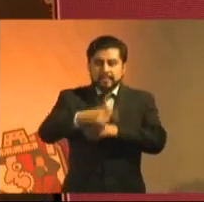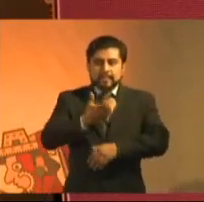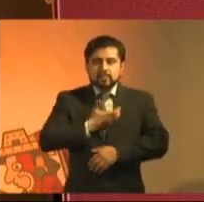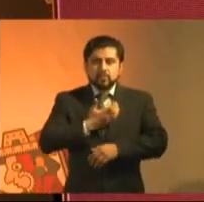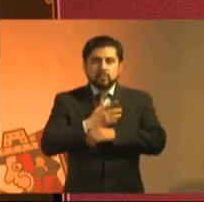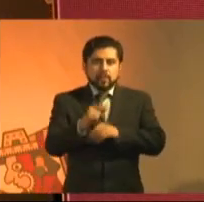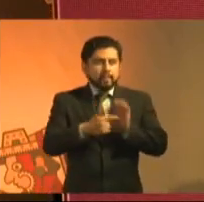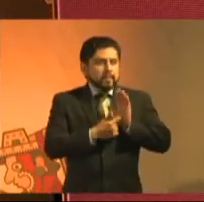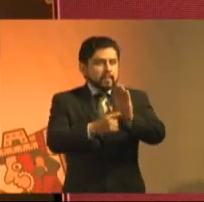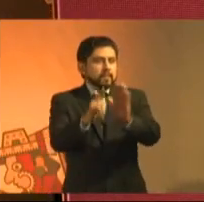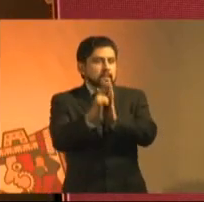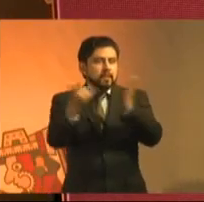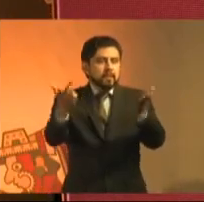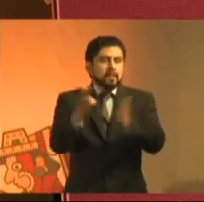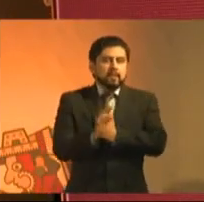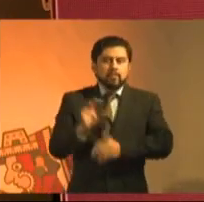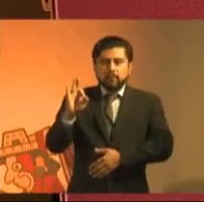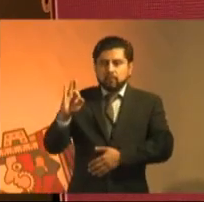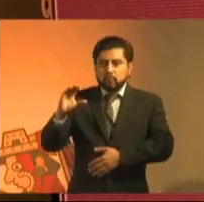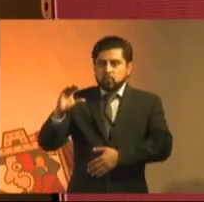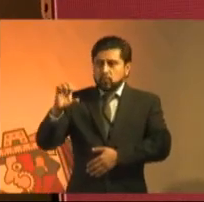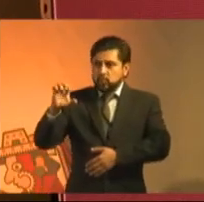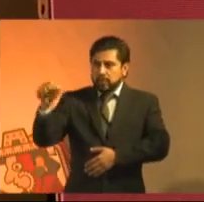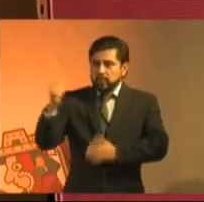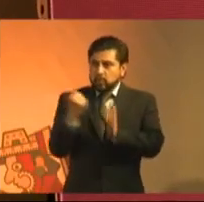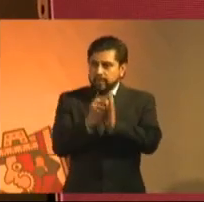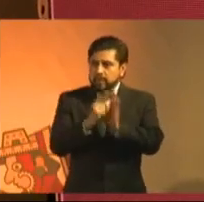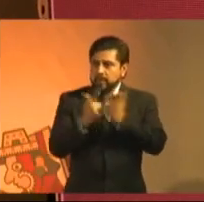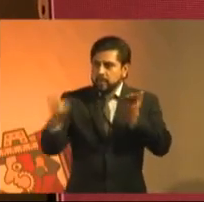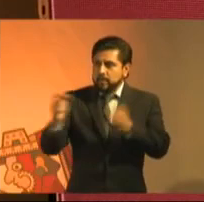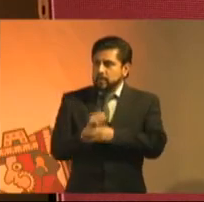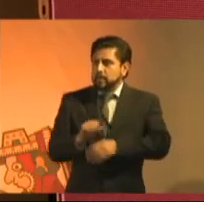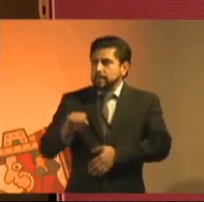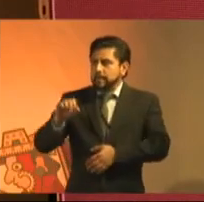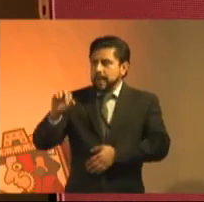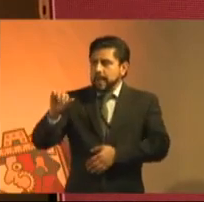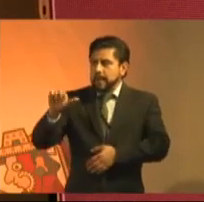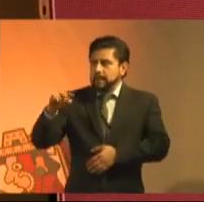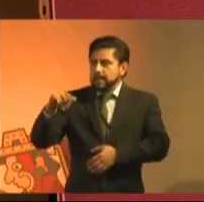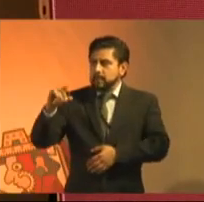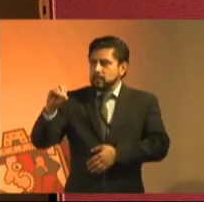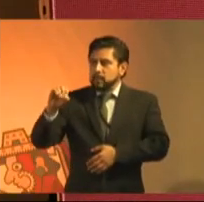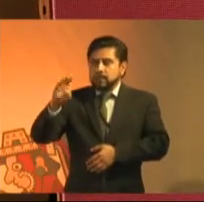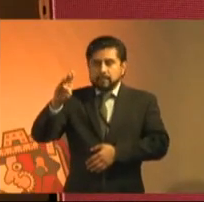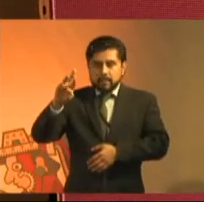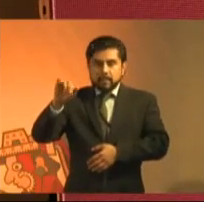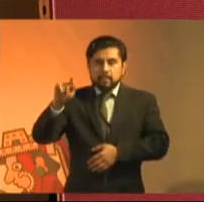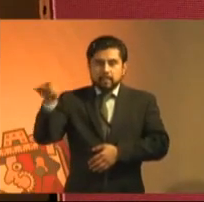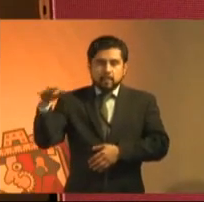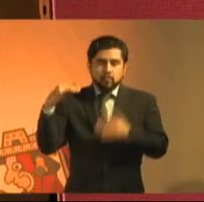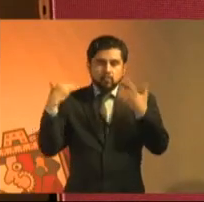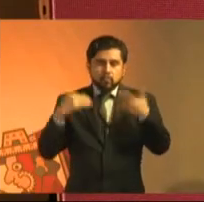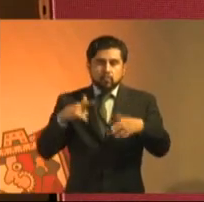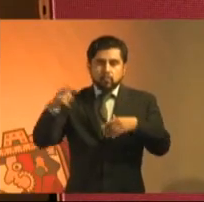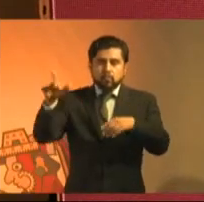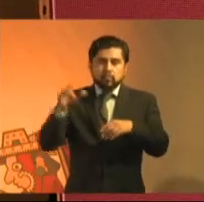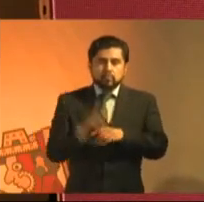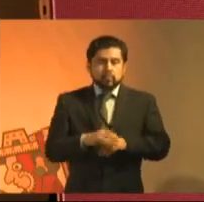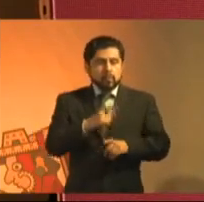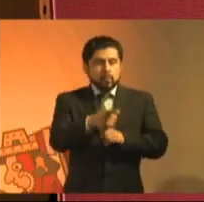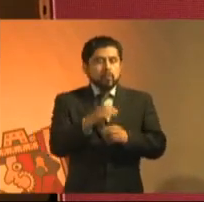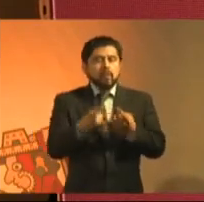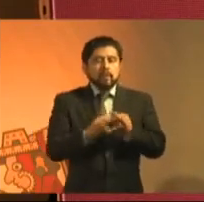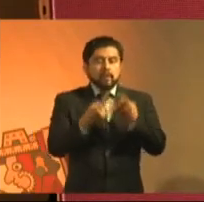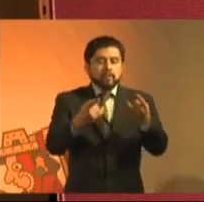especial el fondo de cultura económica le encargó armando bartra una biografía extraordinario de felipe carrillo puerto y